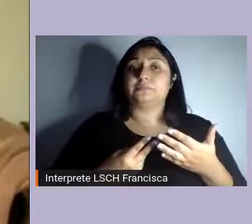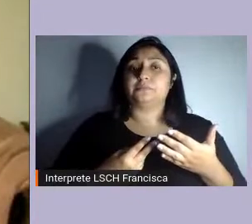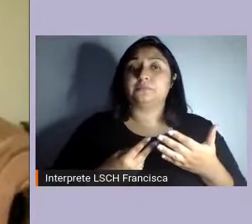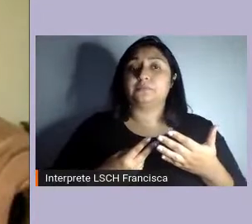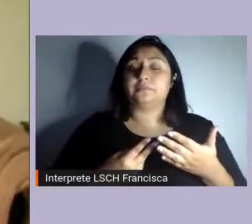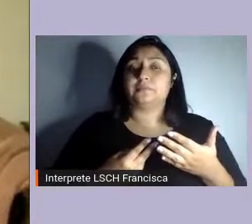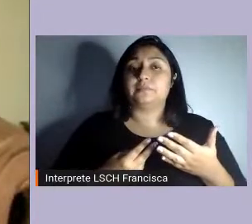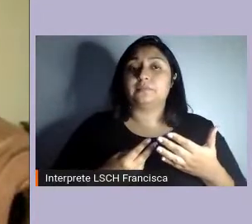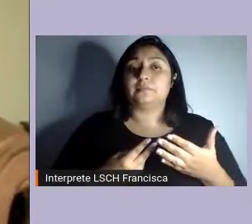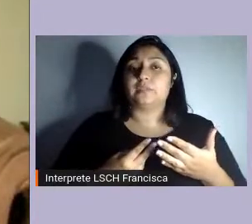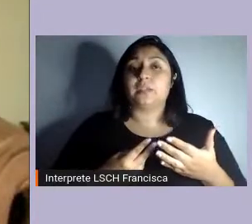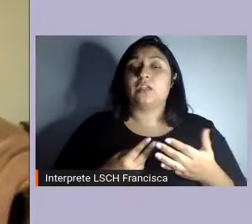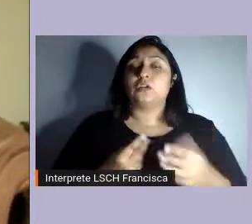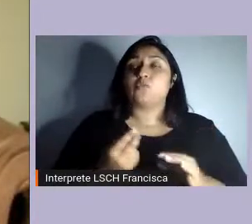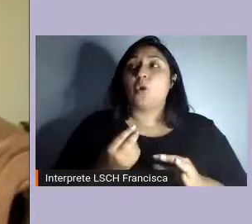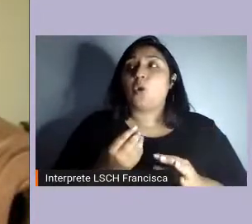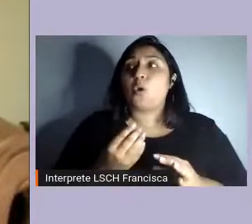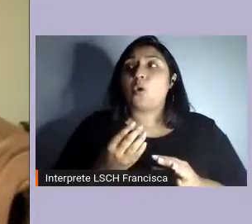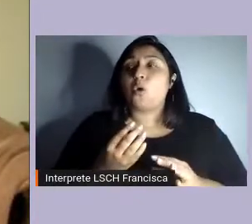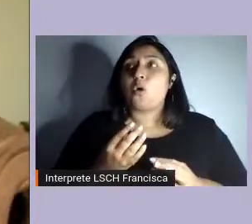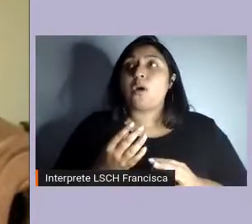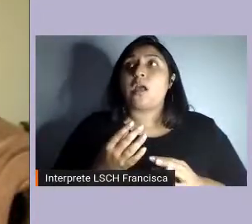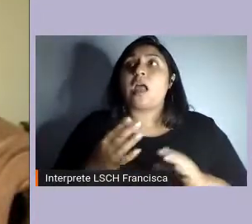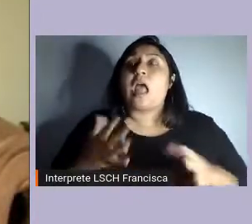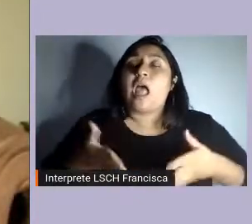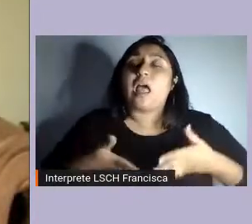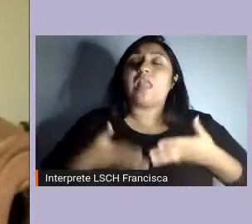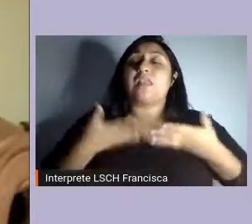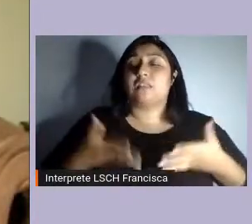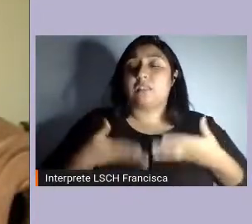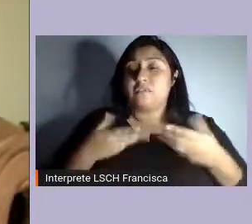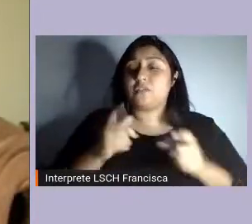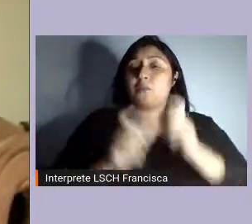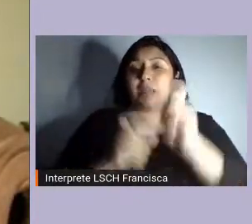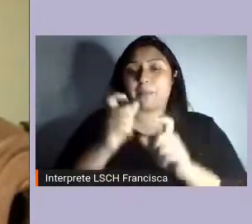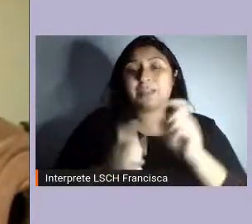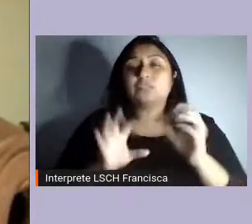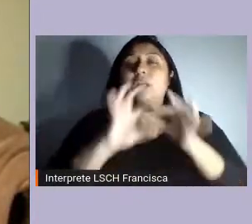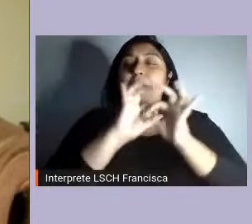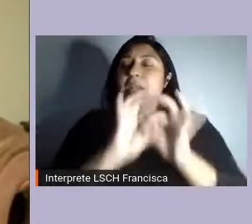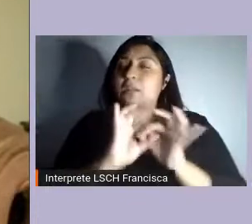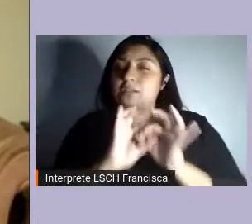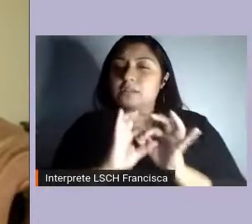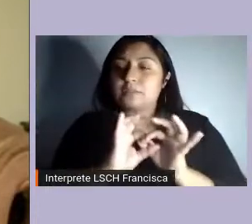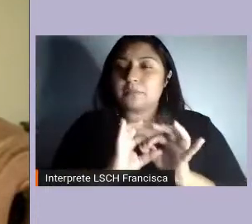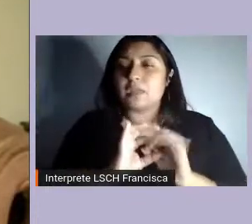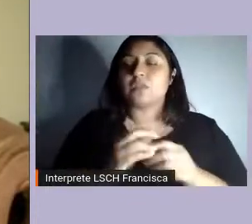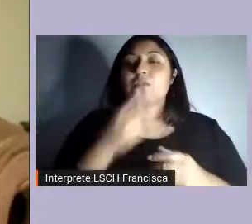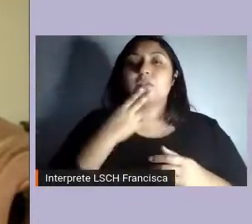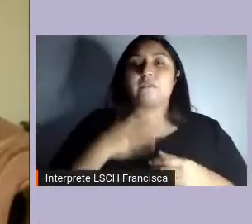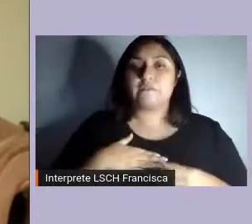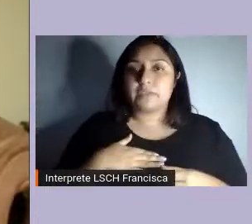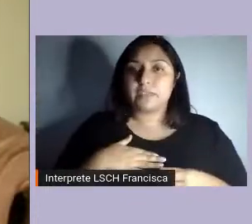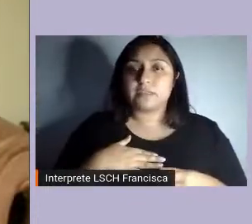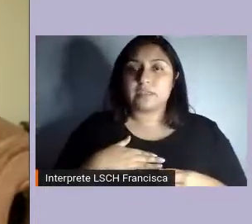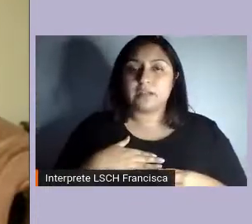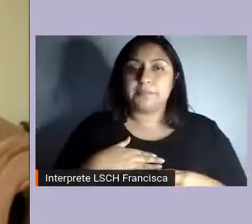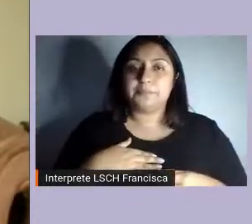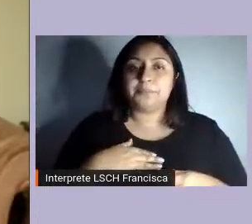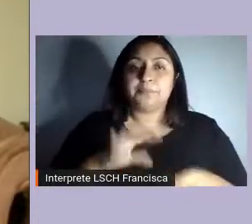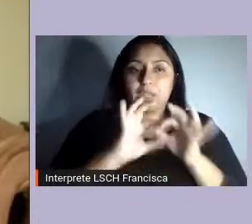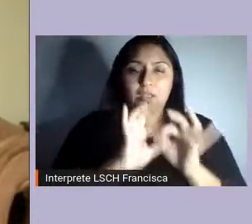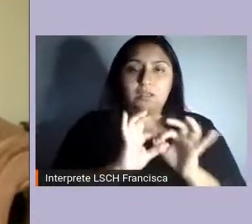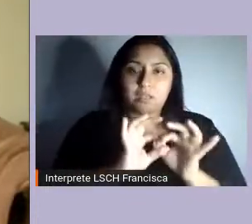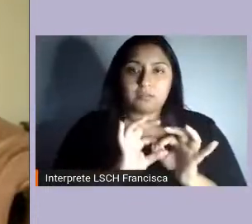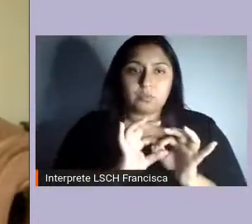consuelo para las personas, palabra, acción, para dar agradecimiento, gracias a la vida, un ritual de gratitud,